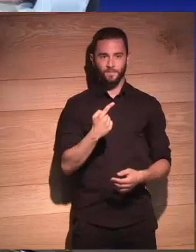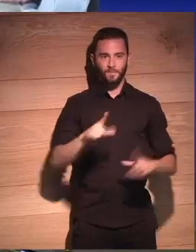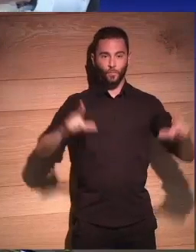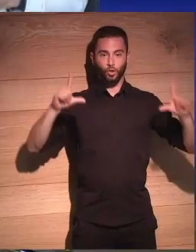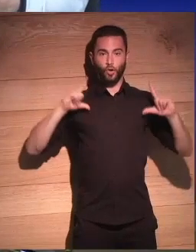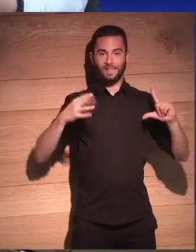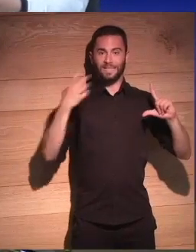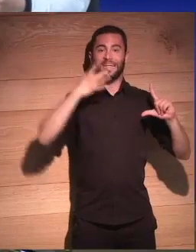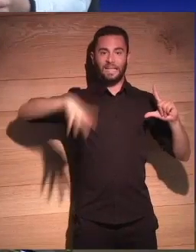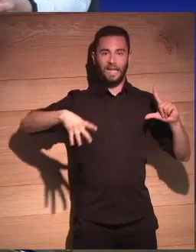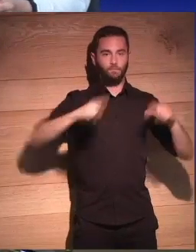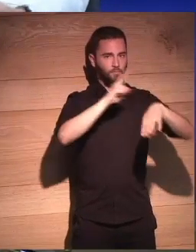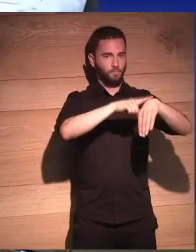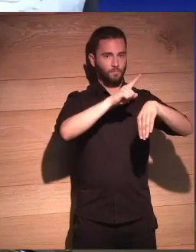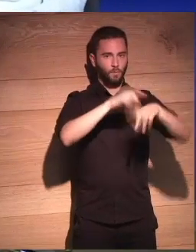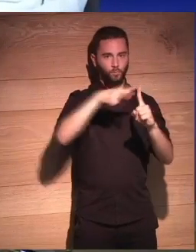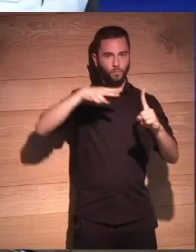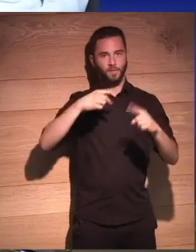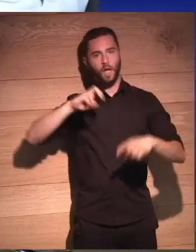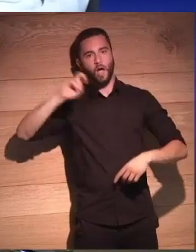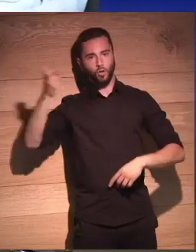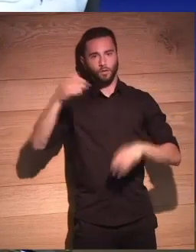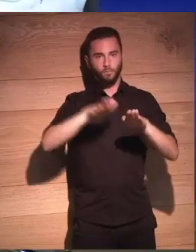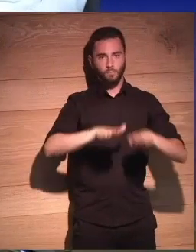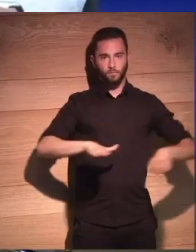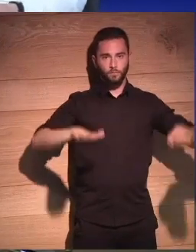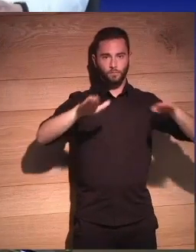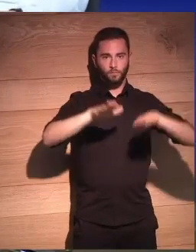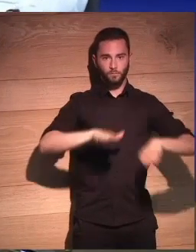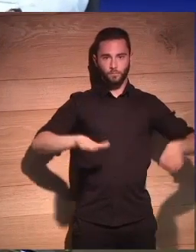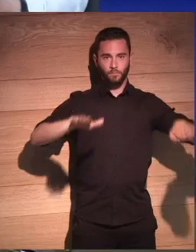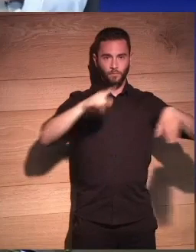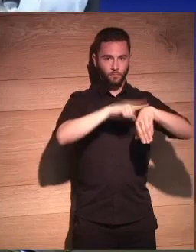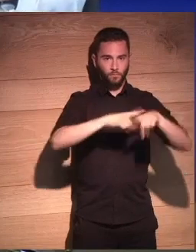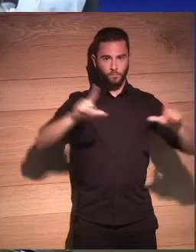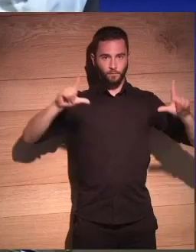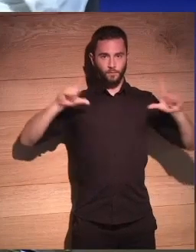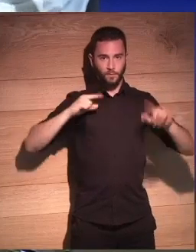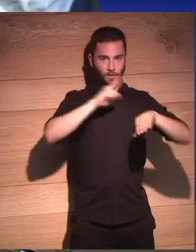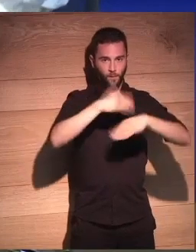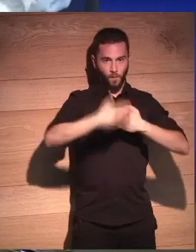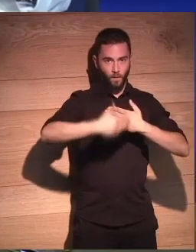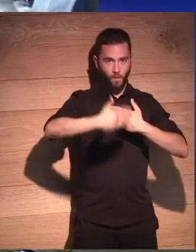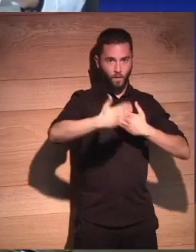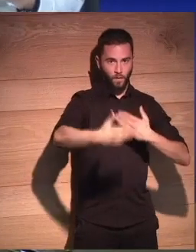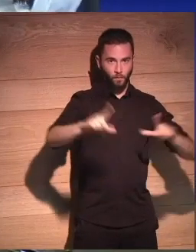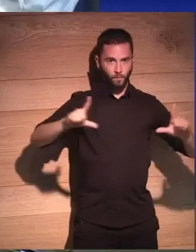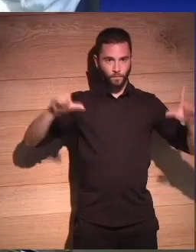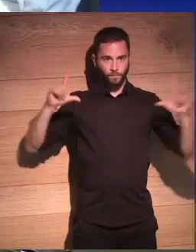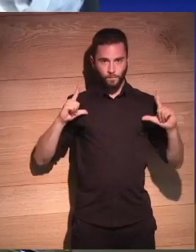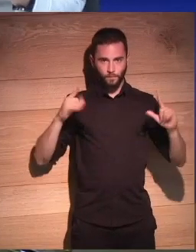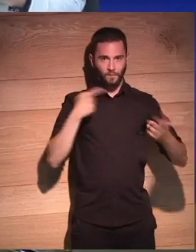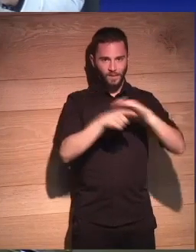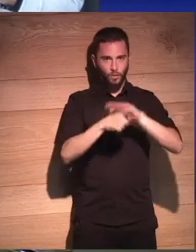protagonista es el tiempo también, desde otro punto de vista. El slow es el tiempo, esto también es el tiempo, en este caso el paso del tiempo y cómo lo